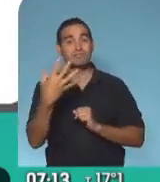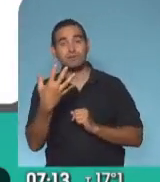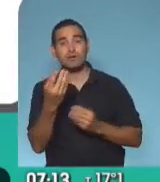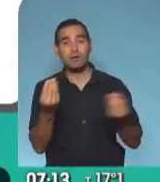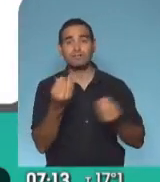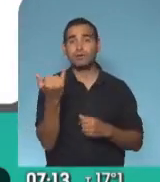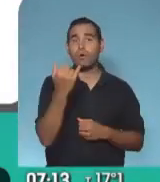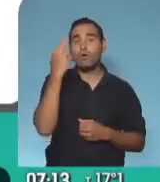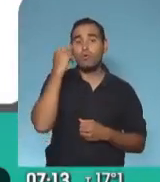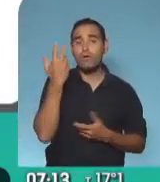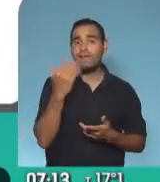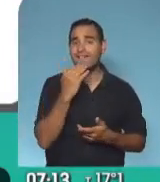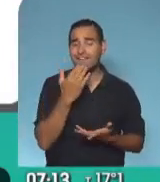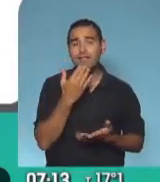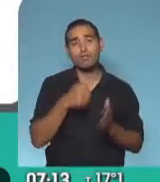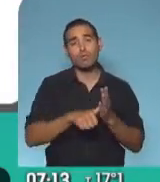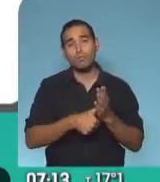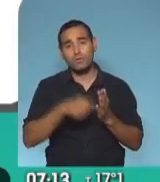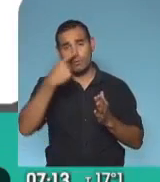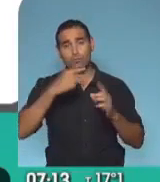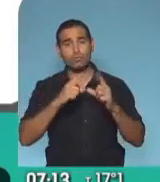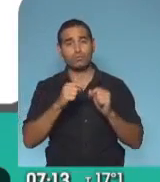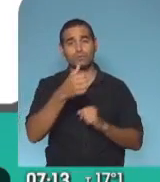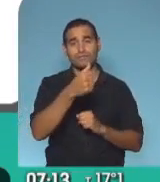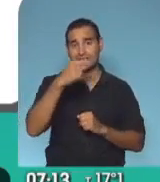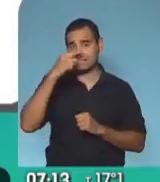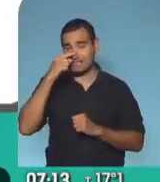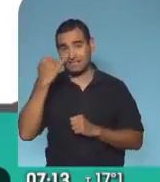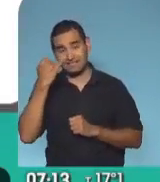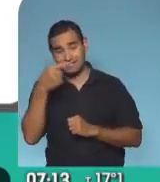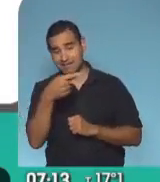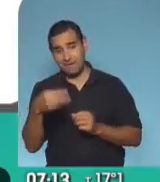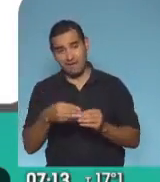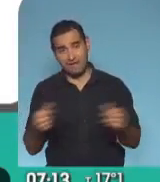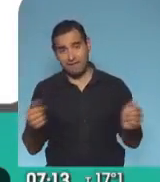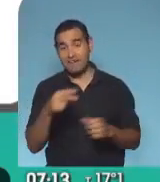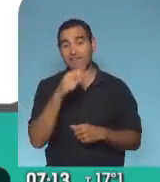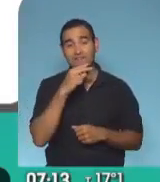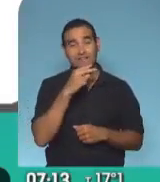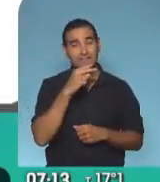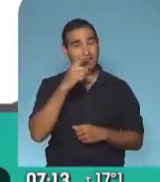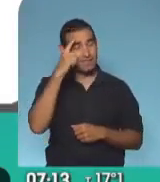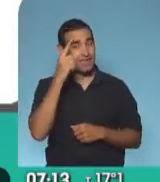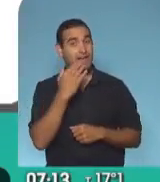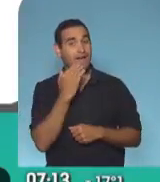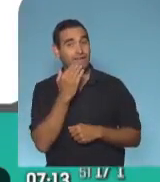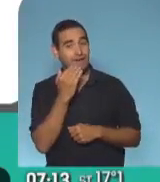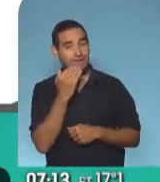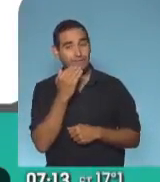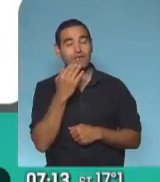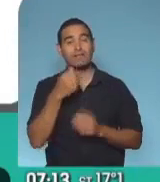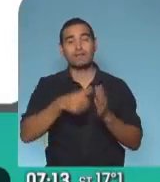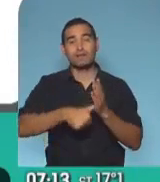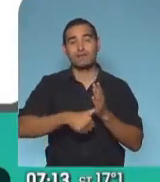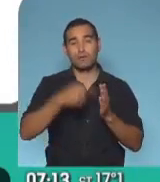con el jueves 9 de abril? Documentos terminados en 6 y 7. Y ya terminando la semana, viernes 10 de abril, los